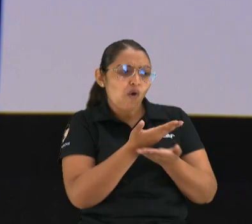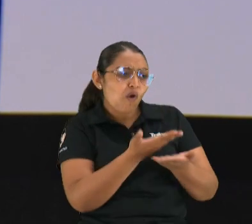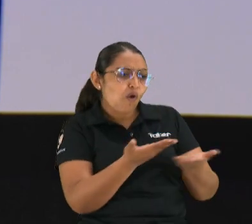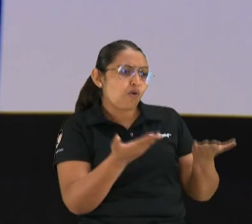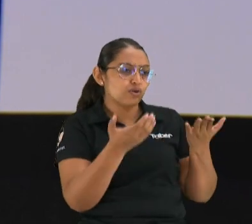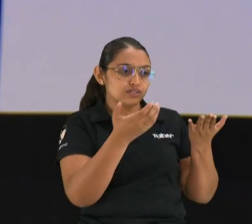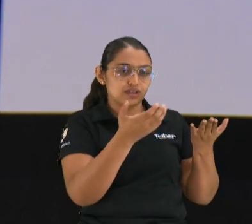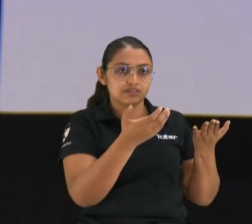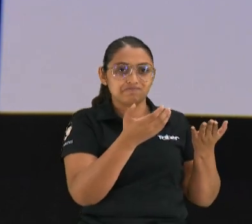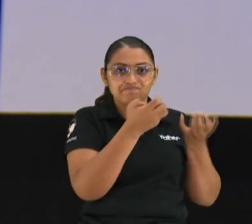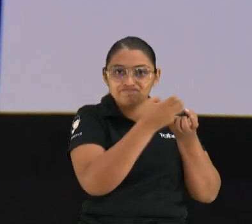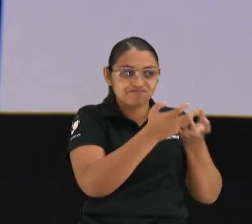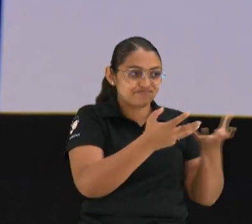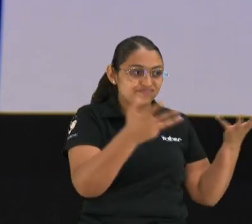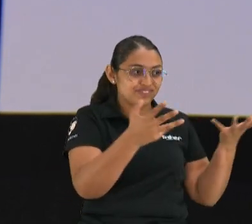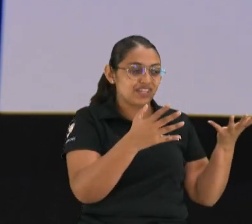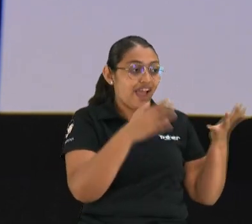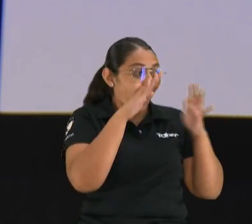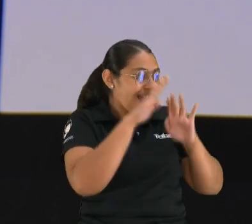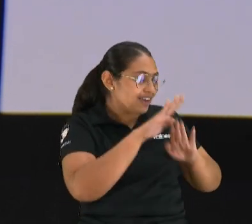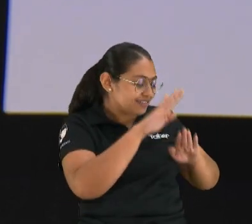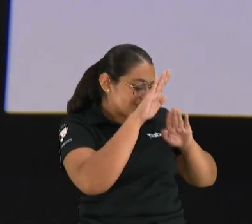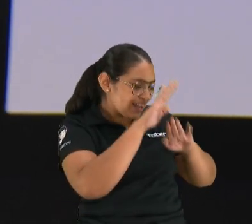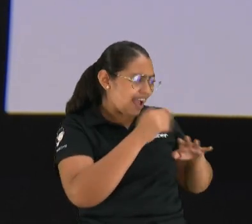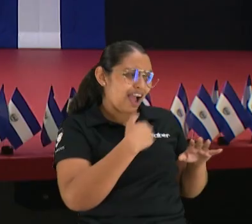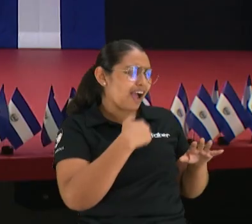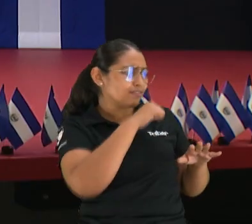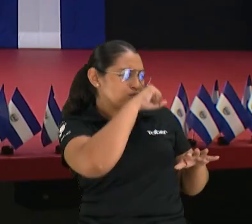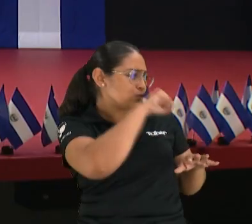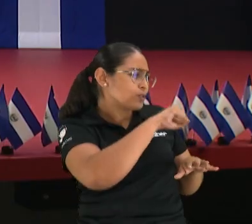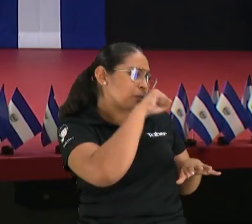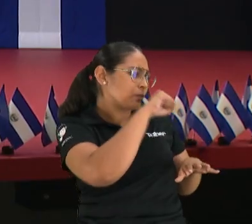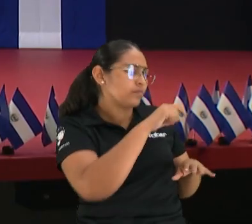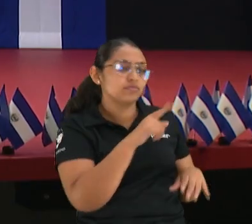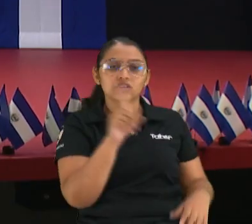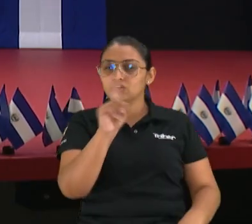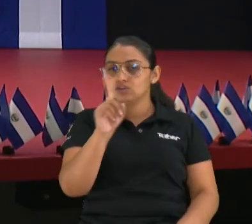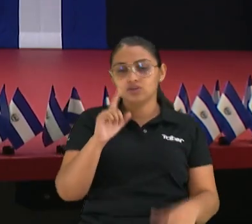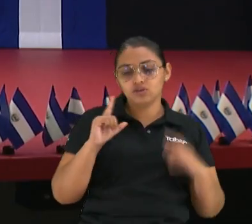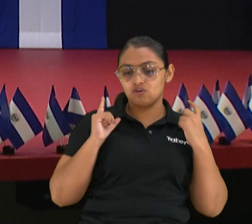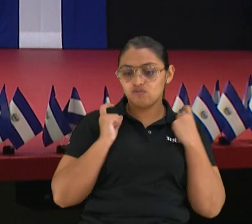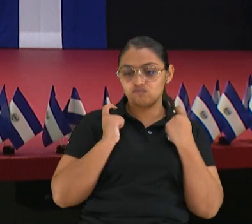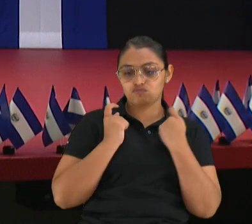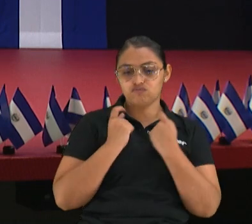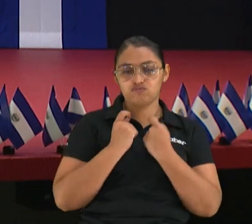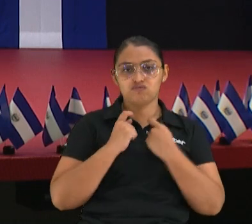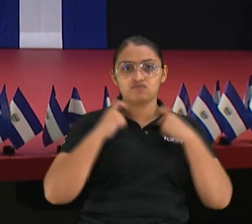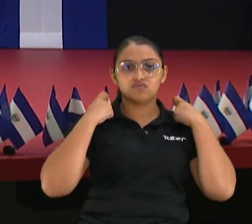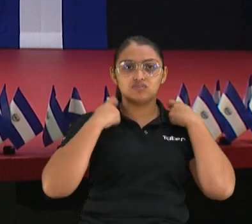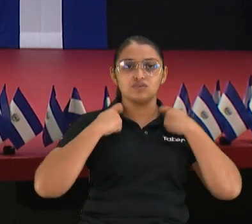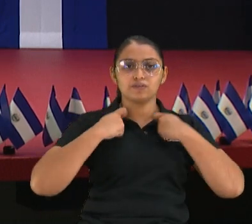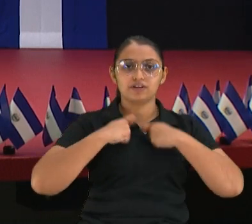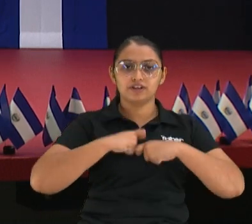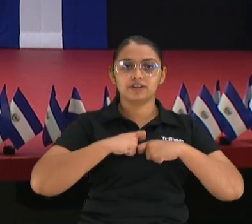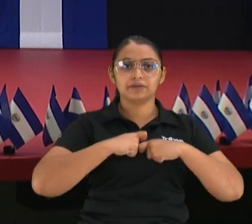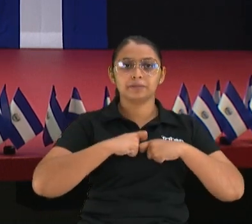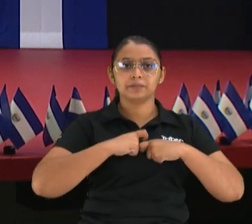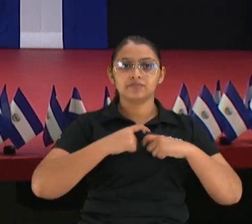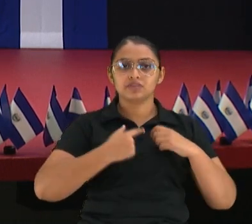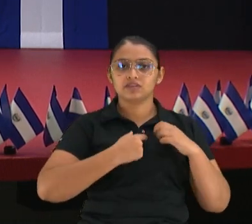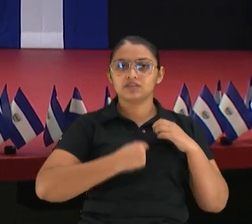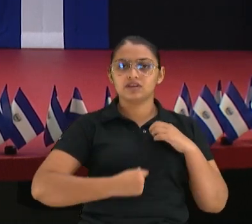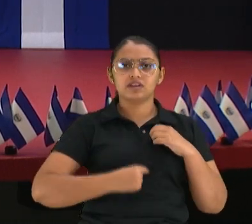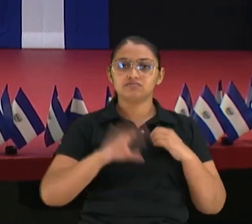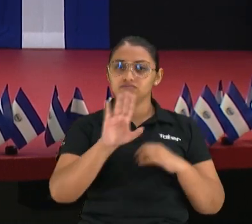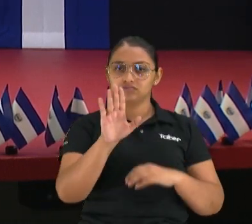Dios no estoy hablando ni de escapularios ni de santos ni de templos ni